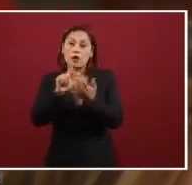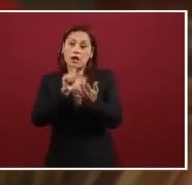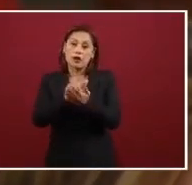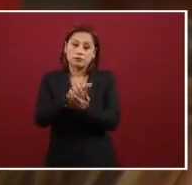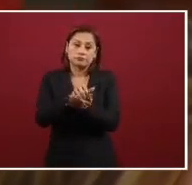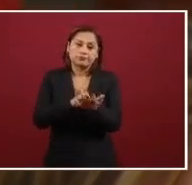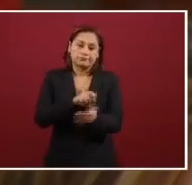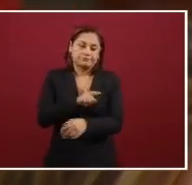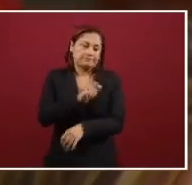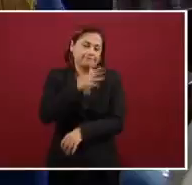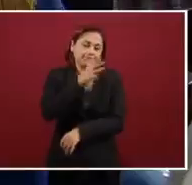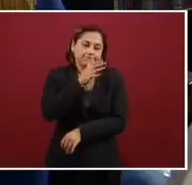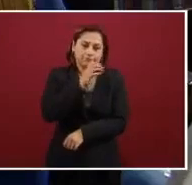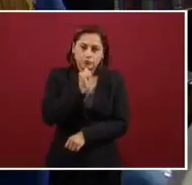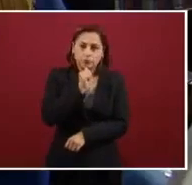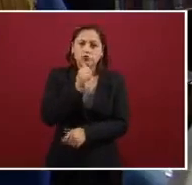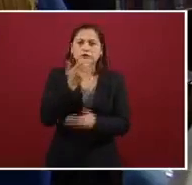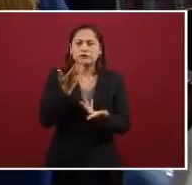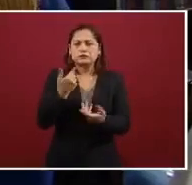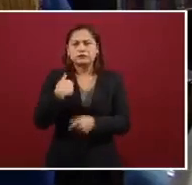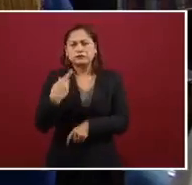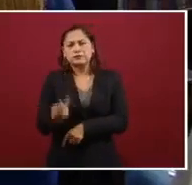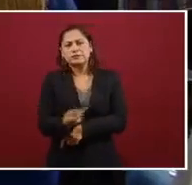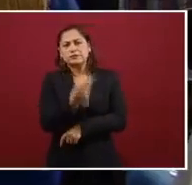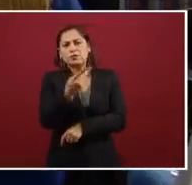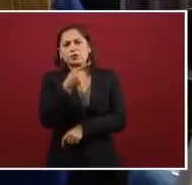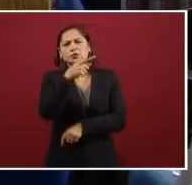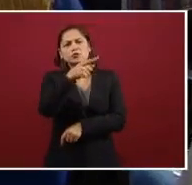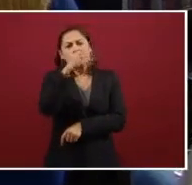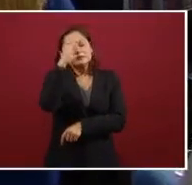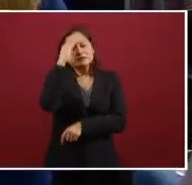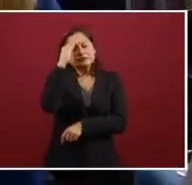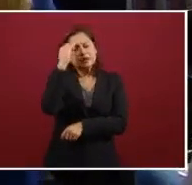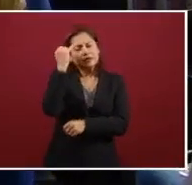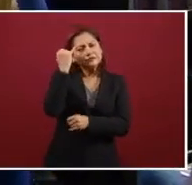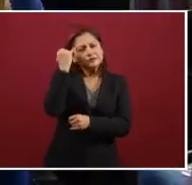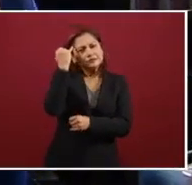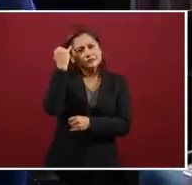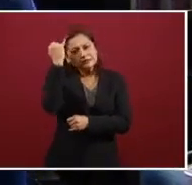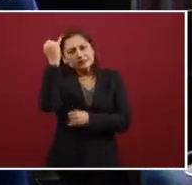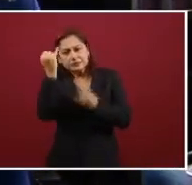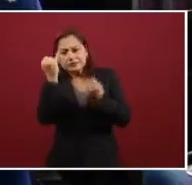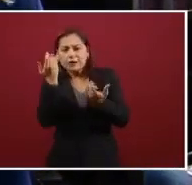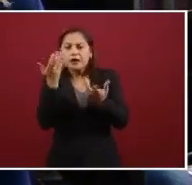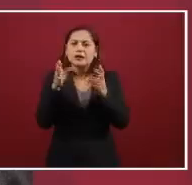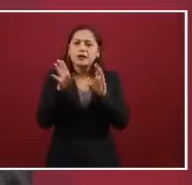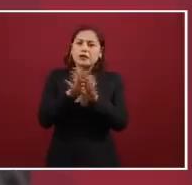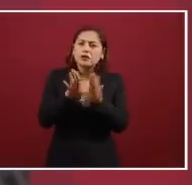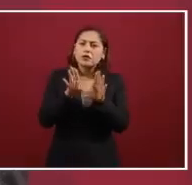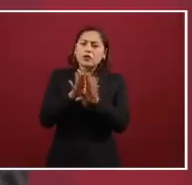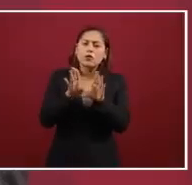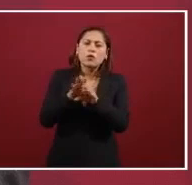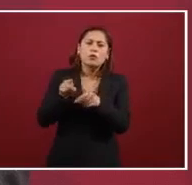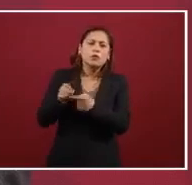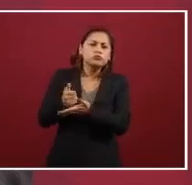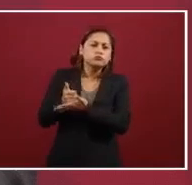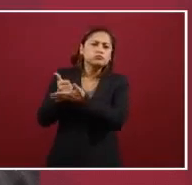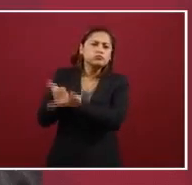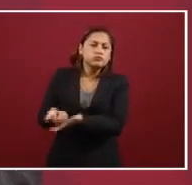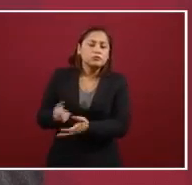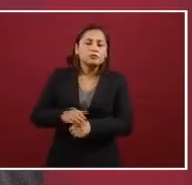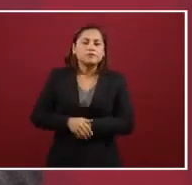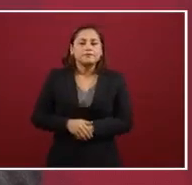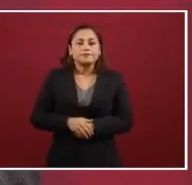han analizado ustedes en relación a este tema, que es de fondo? Gracias, canciller. Sí, con mucho gusto le diría yo que